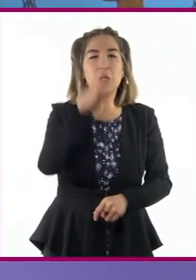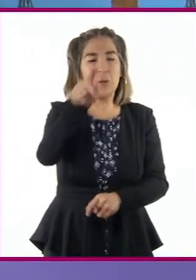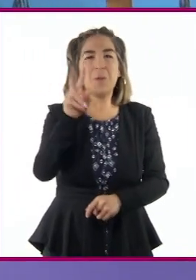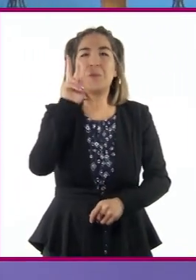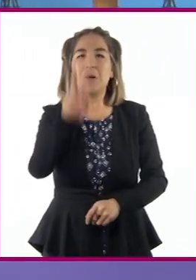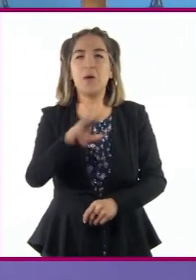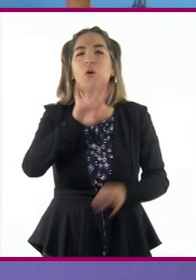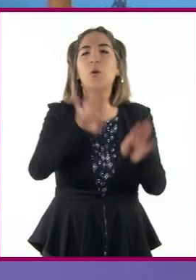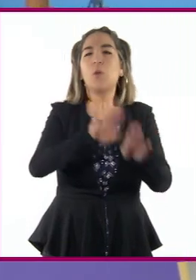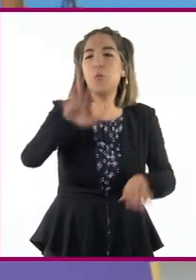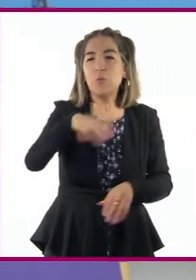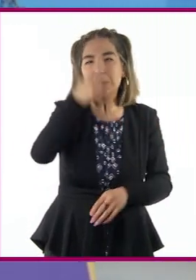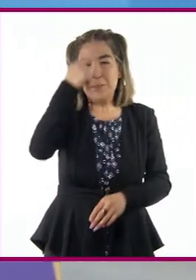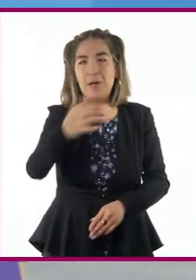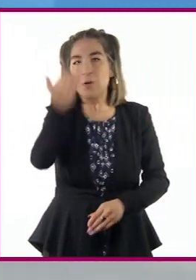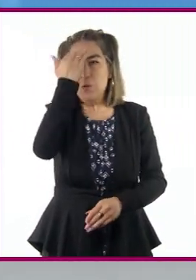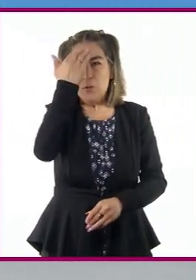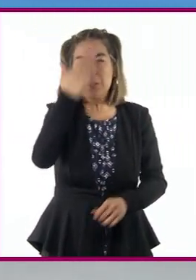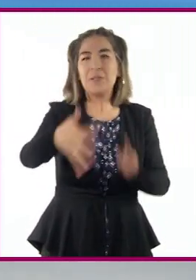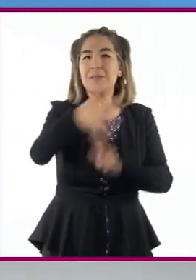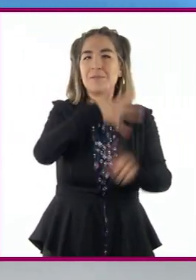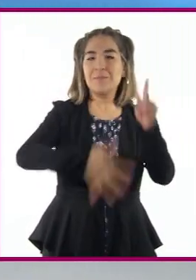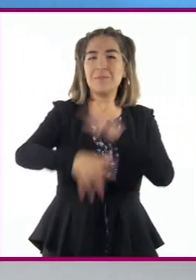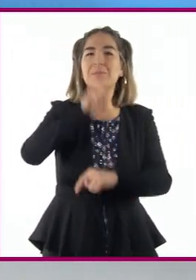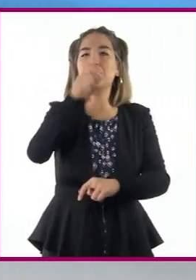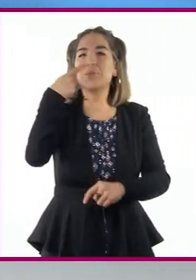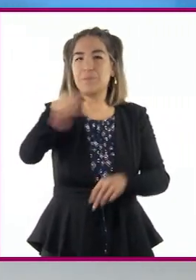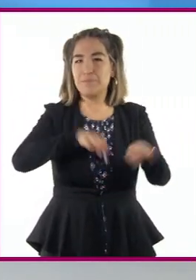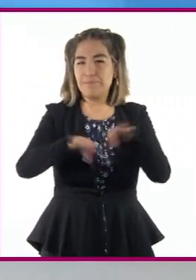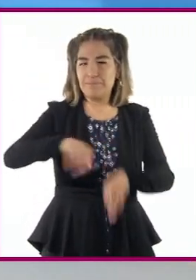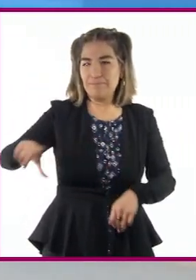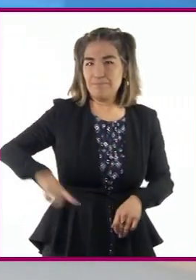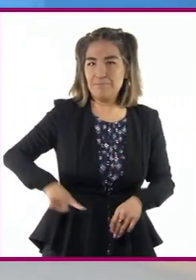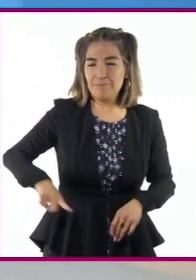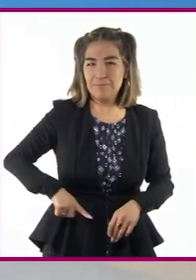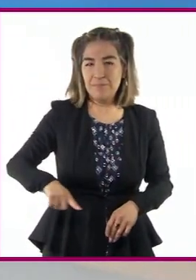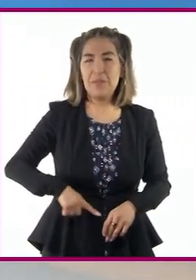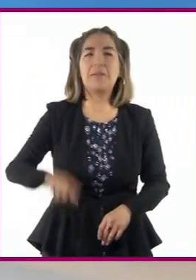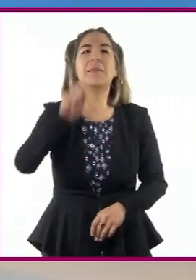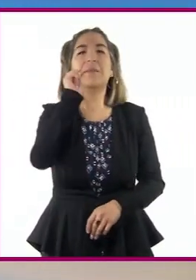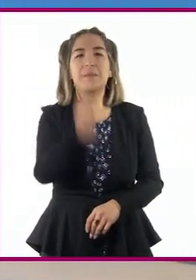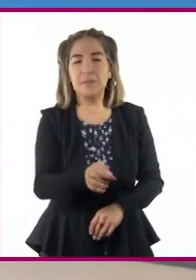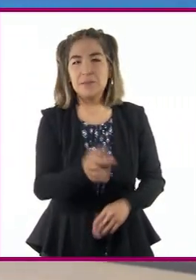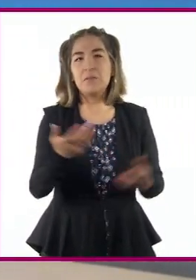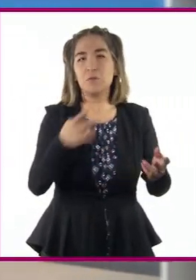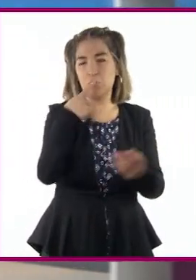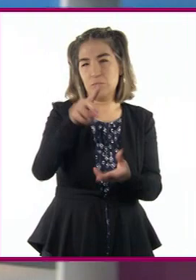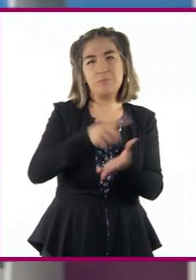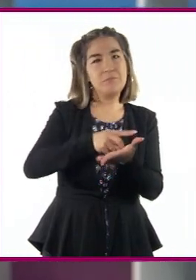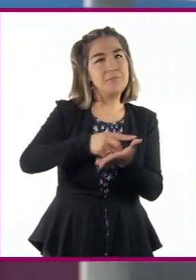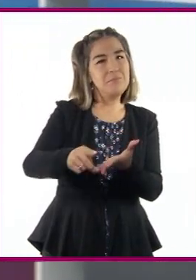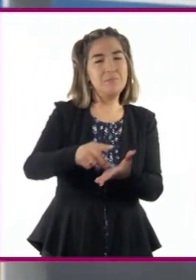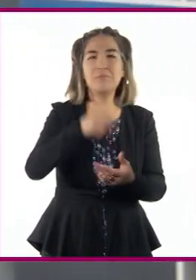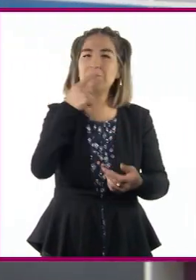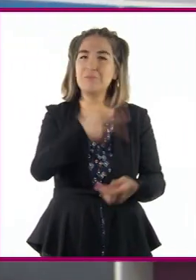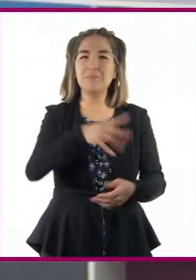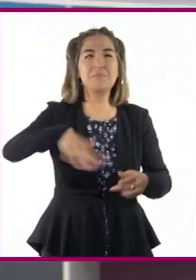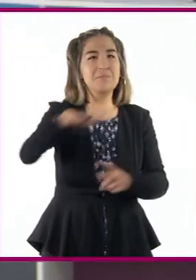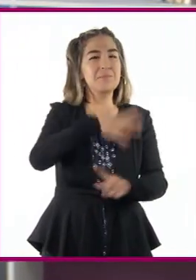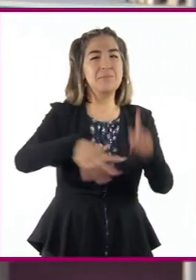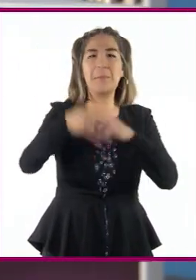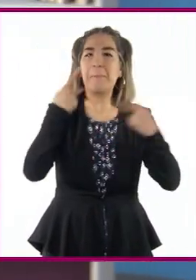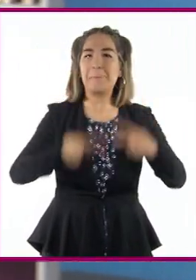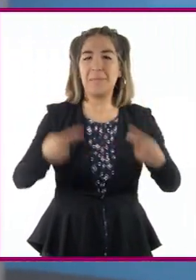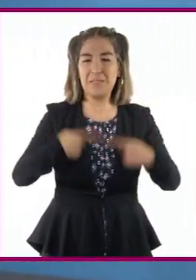buscaremos promover el conocimiento público de las acciones de gobierno, ya que se trata de un derecho ciudadano. Las y